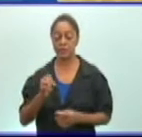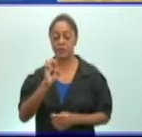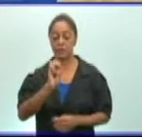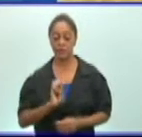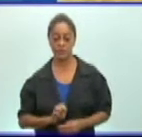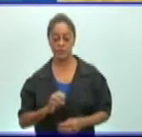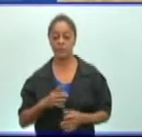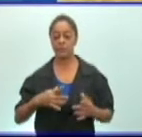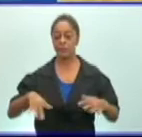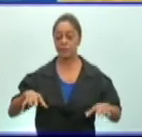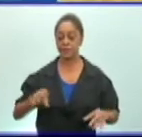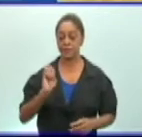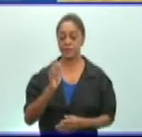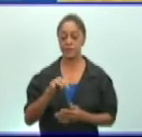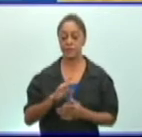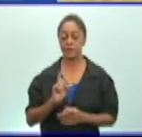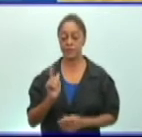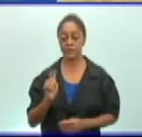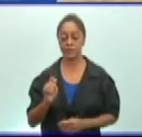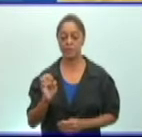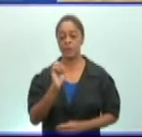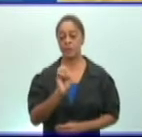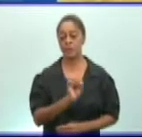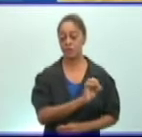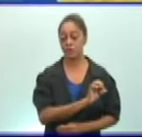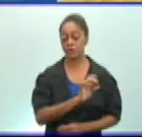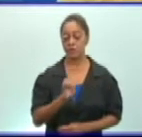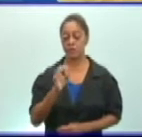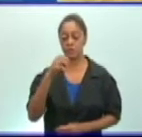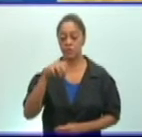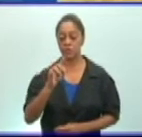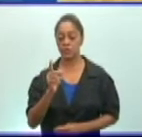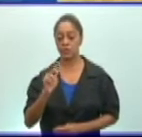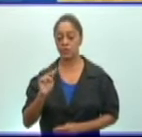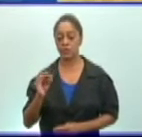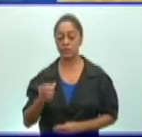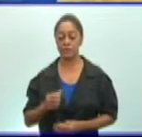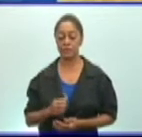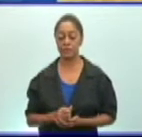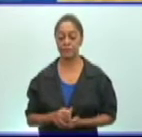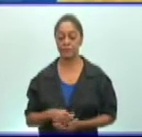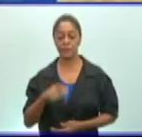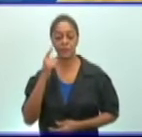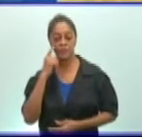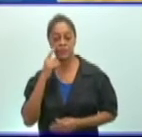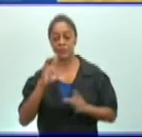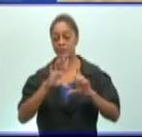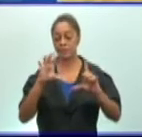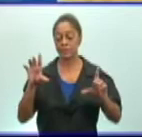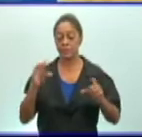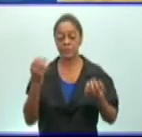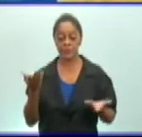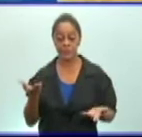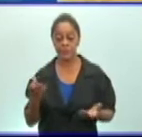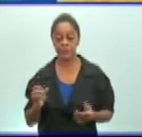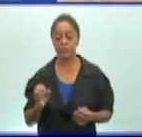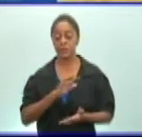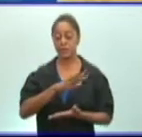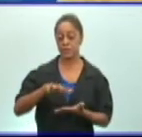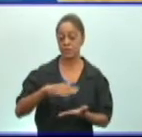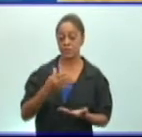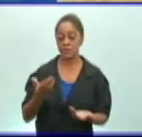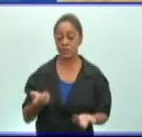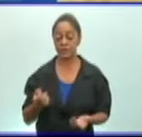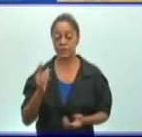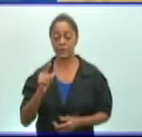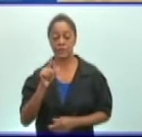mar Mediterráneo y al oeste con el mar Jónico. Fíjense en el mapa qué condiciones geográficas